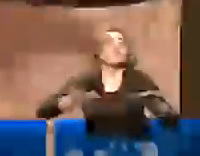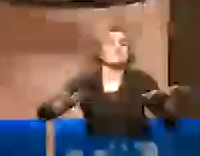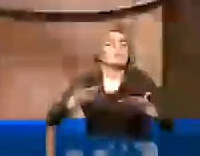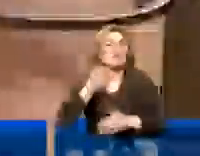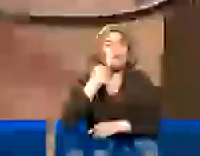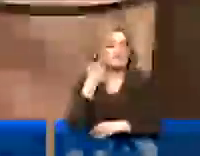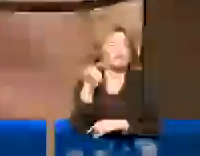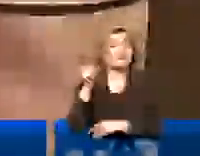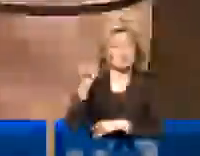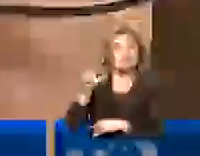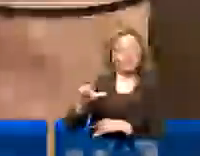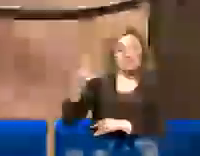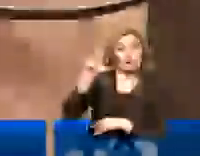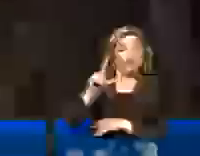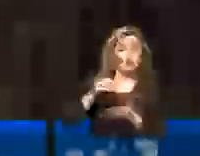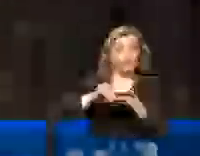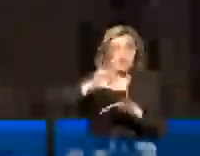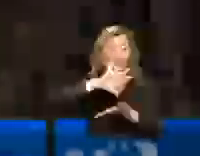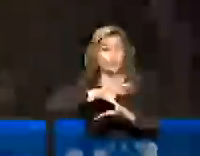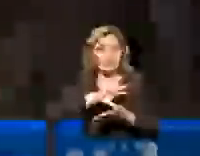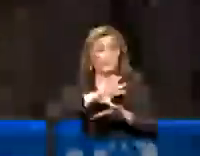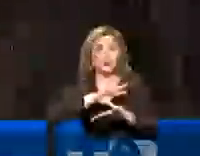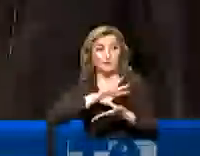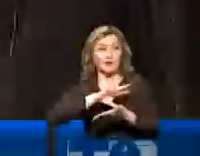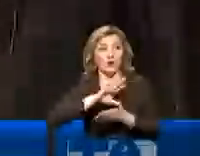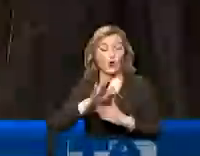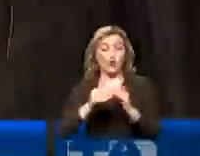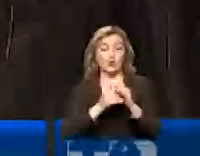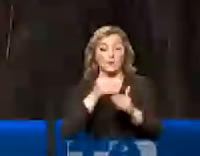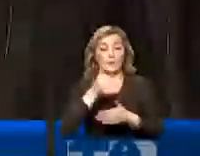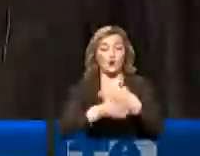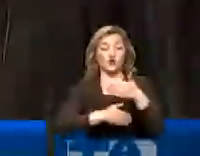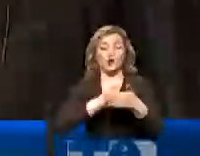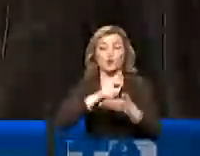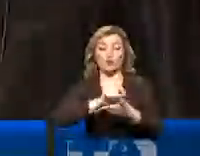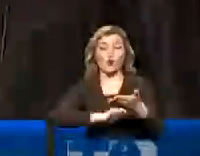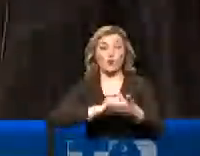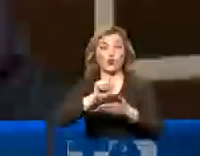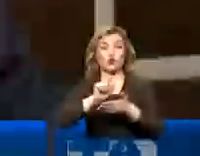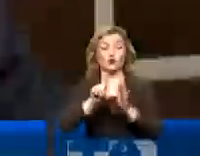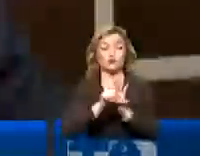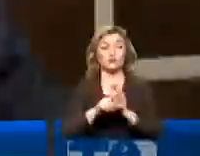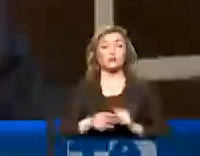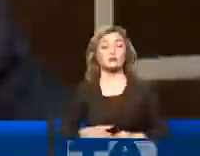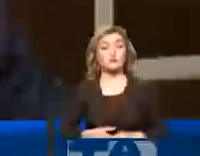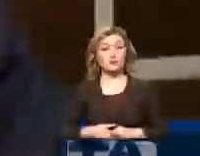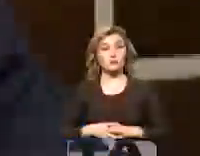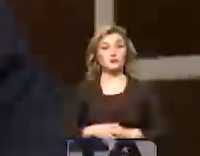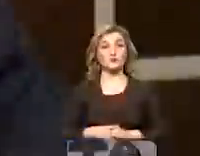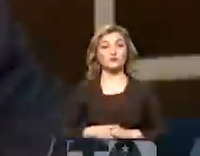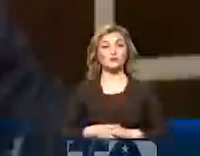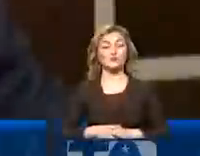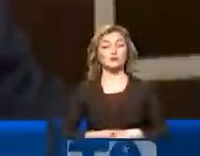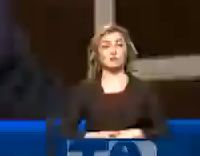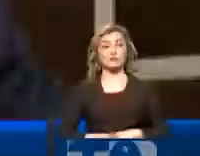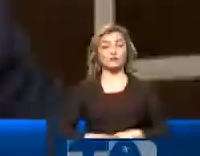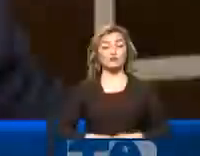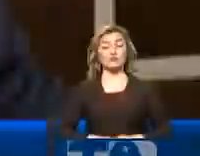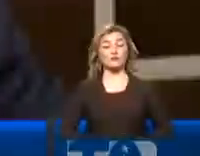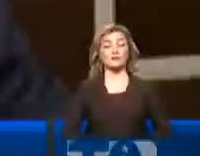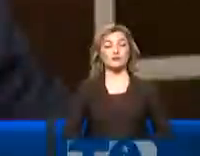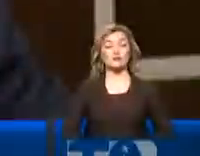Consideran que lo que hizo este lunes el legislativo fue vulnerar el procedimiento de aprobación de la ley. Interpretó el texto